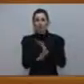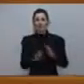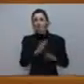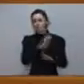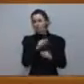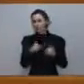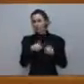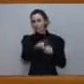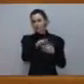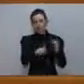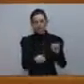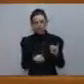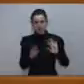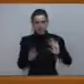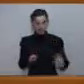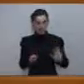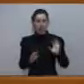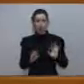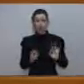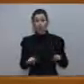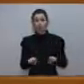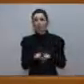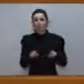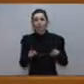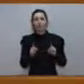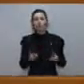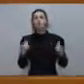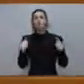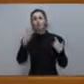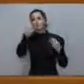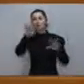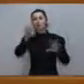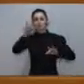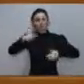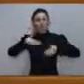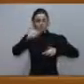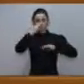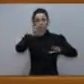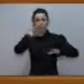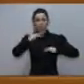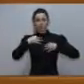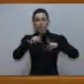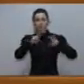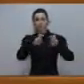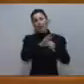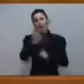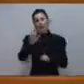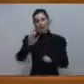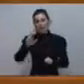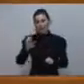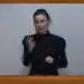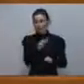veterinarios. Pero hemos visto jugar al balón de las responsabilidades en este asunto del ERE de Traxa y Traxatec,